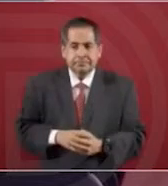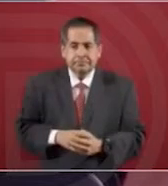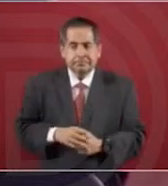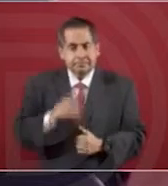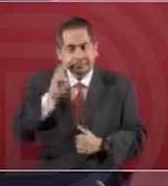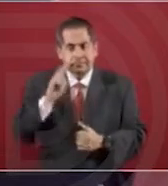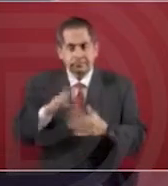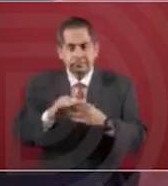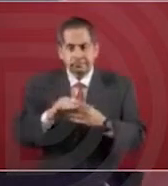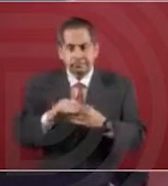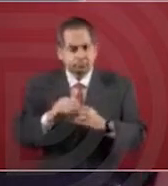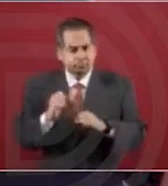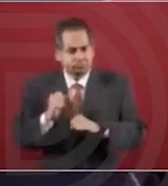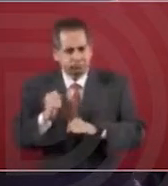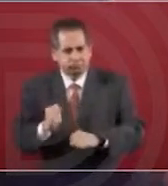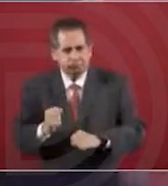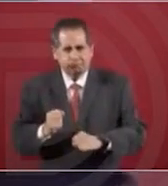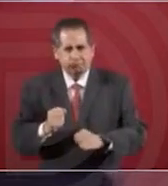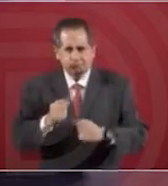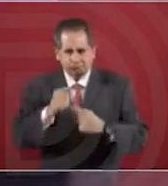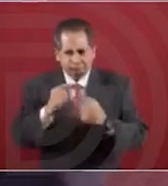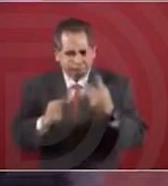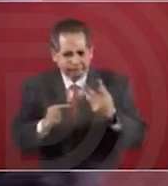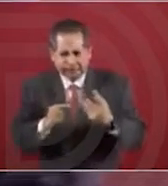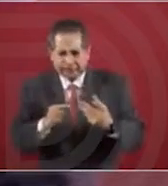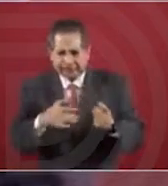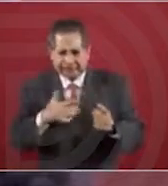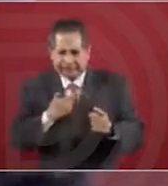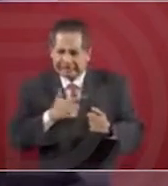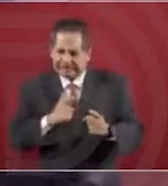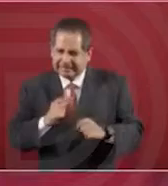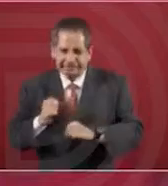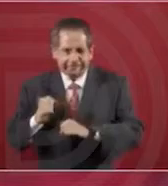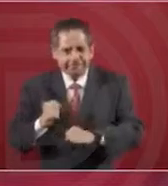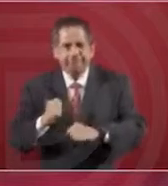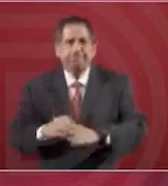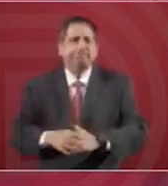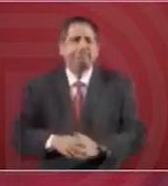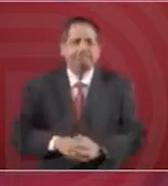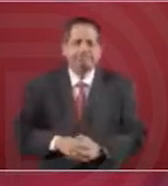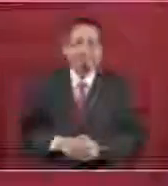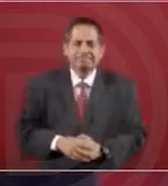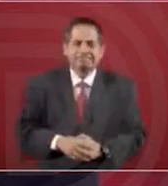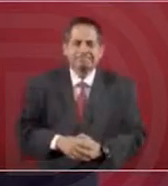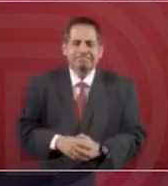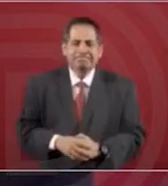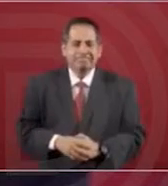en la pelota, ¿no?, algunas cositas que no me gustaban.